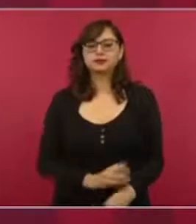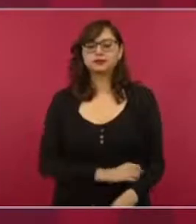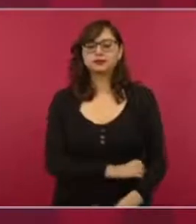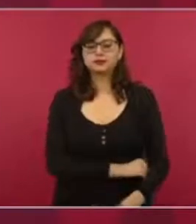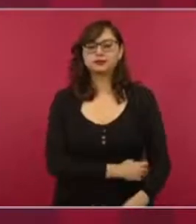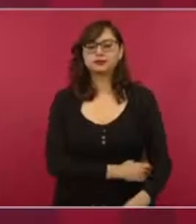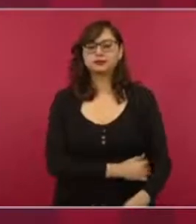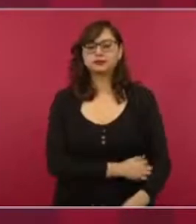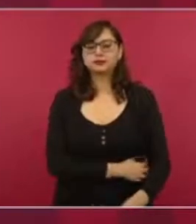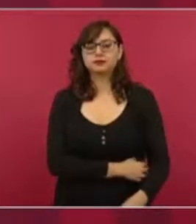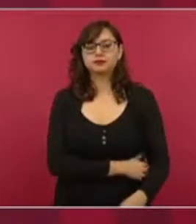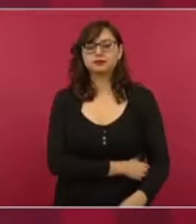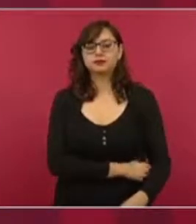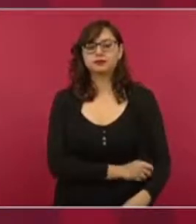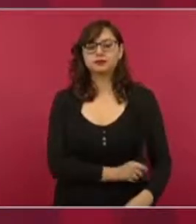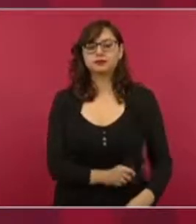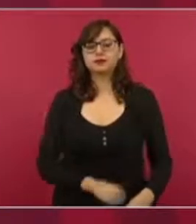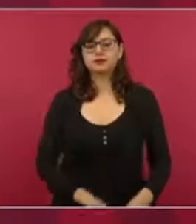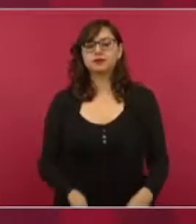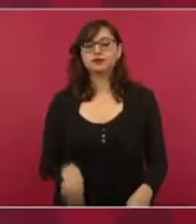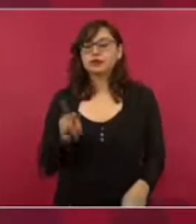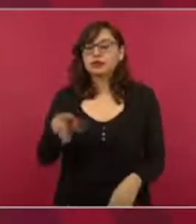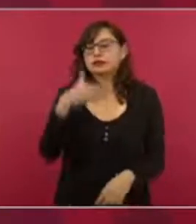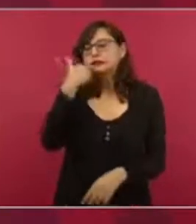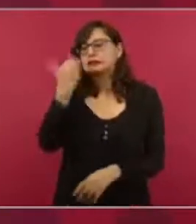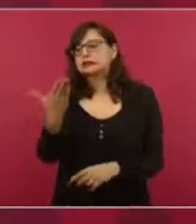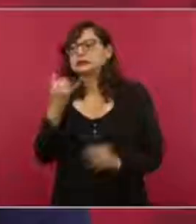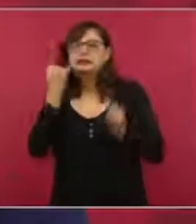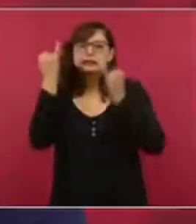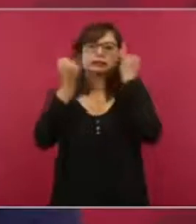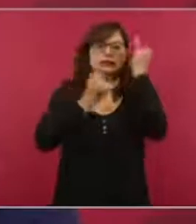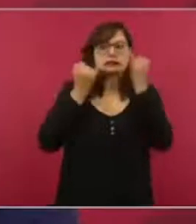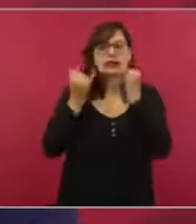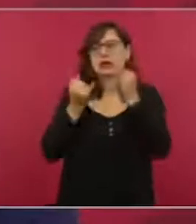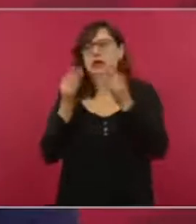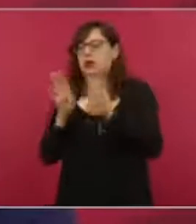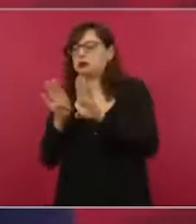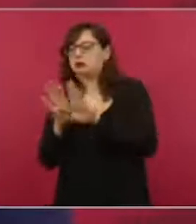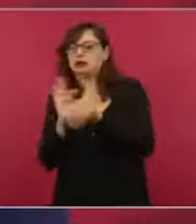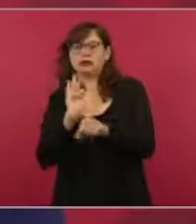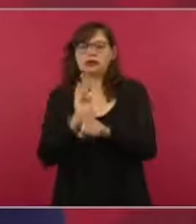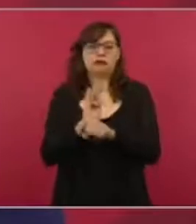Por más que se quiera